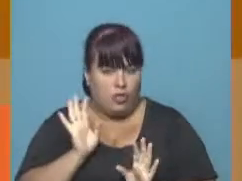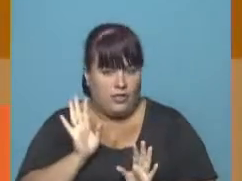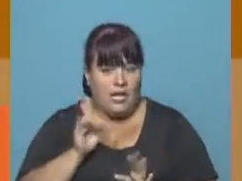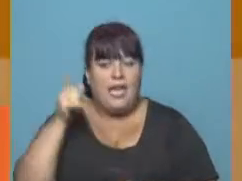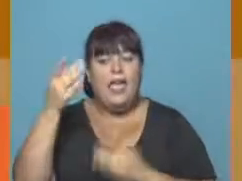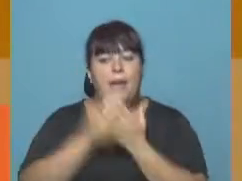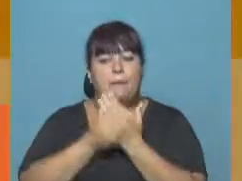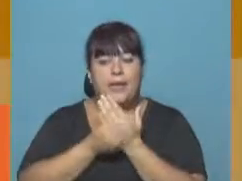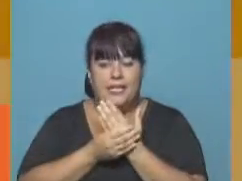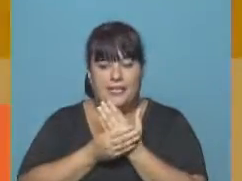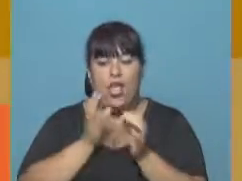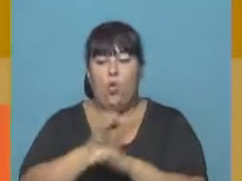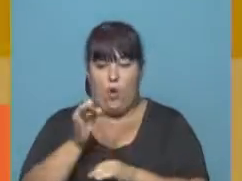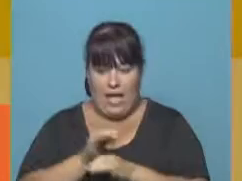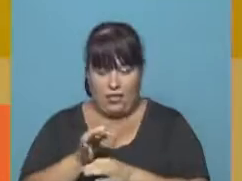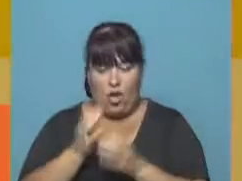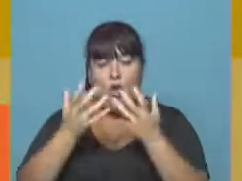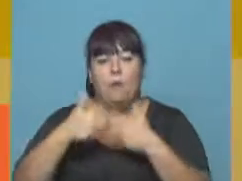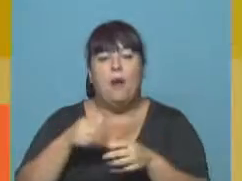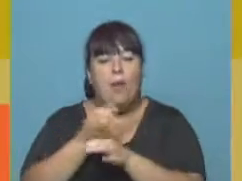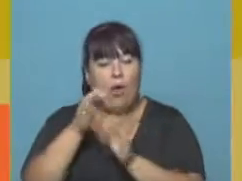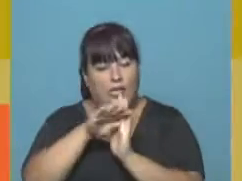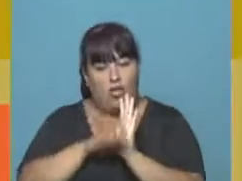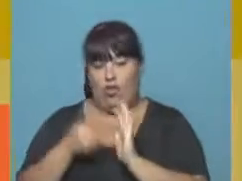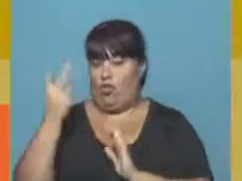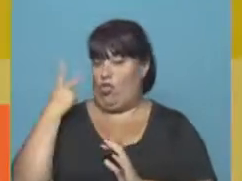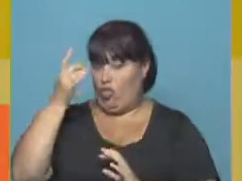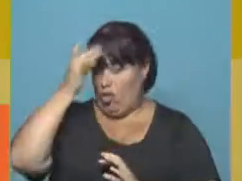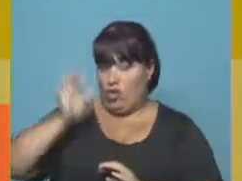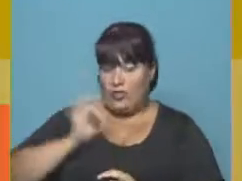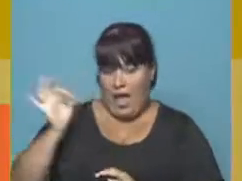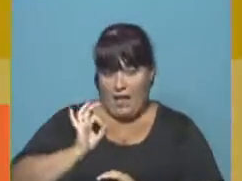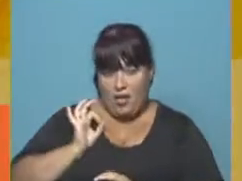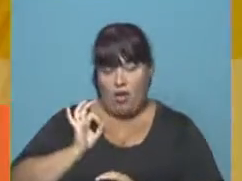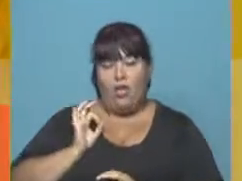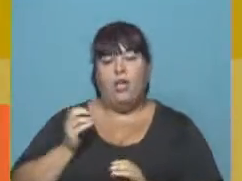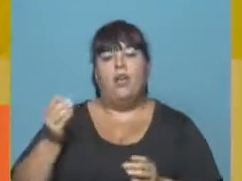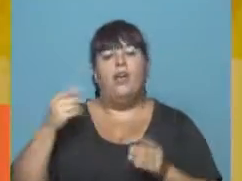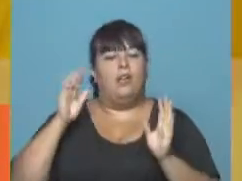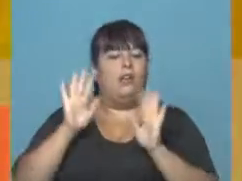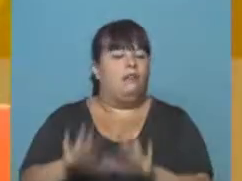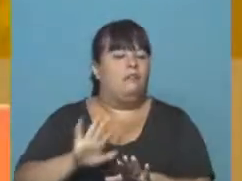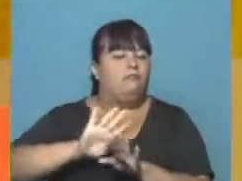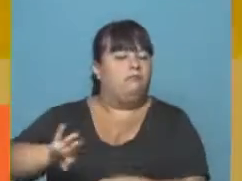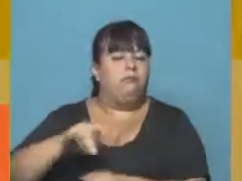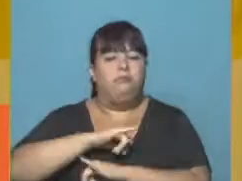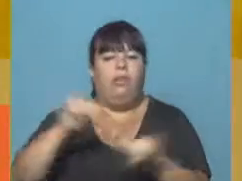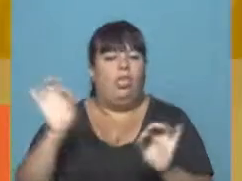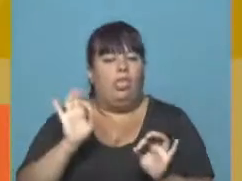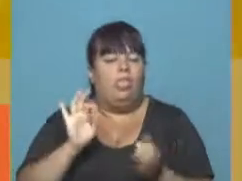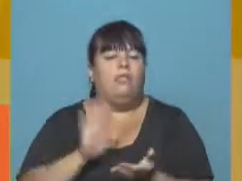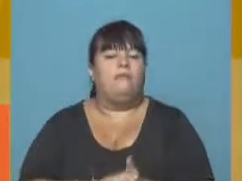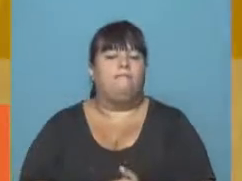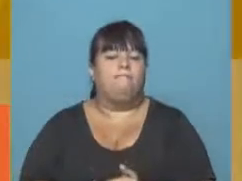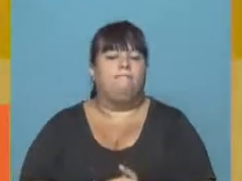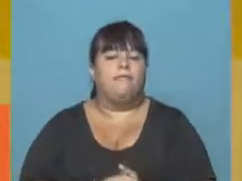el Ministerio de Educación, de los programas educativos, en los últimos 12 años, se ha sesgado ese mensaje